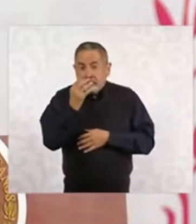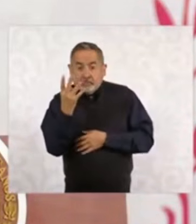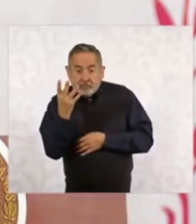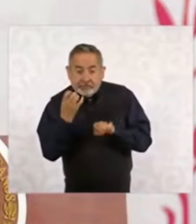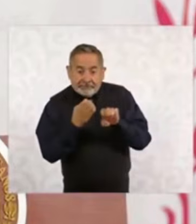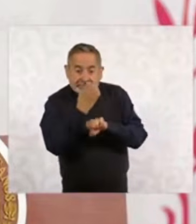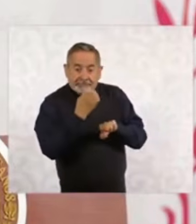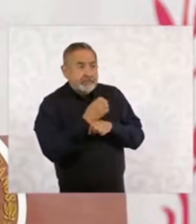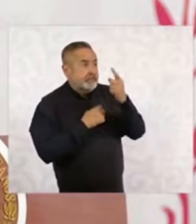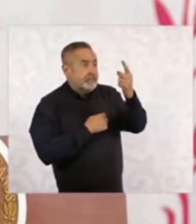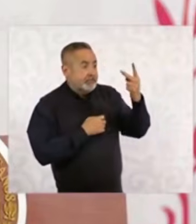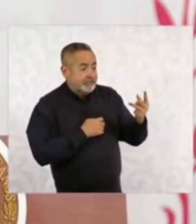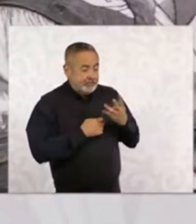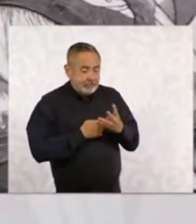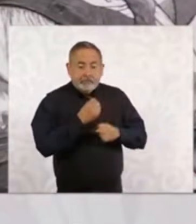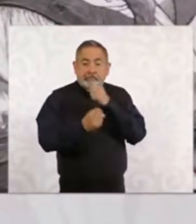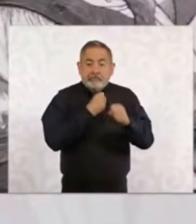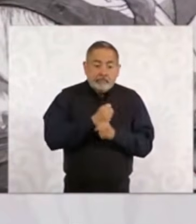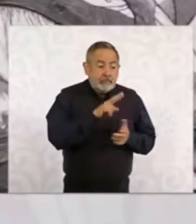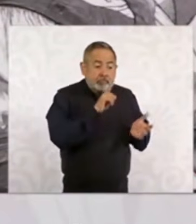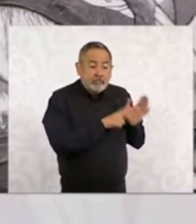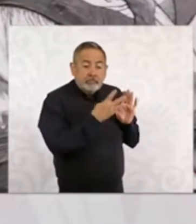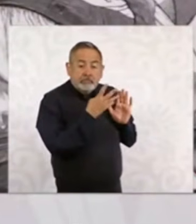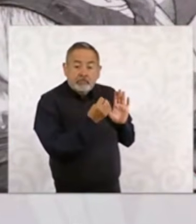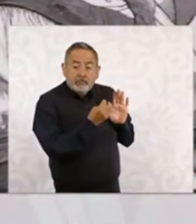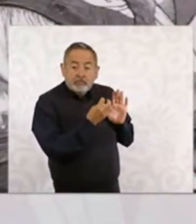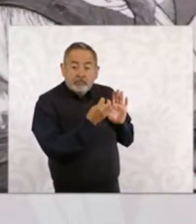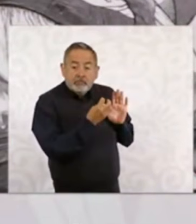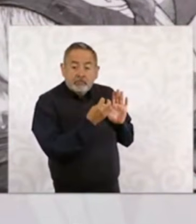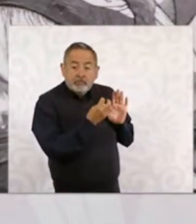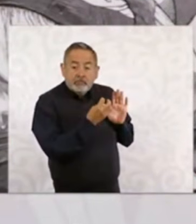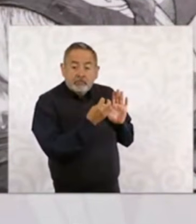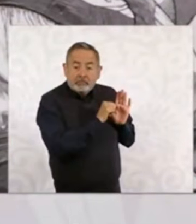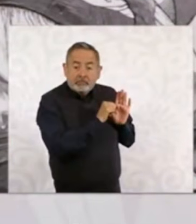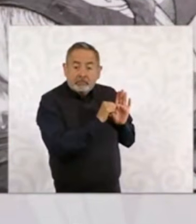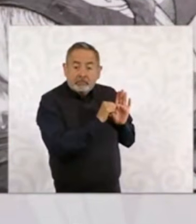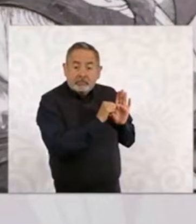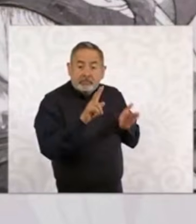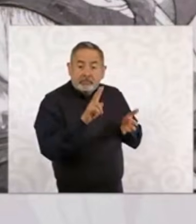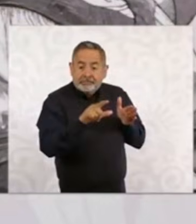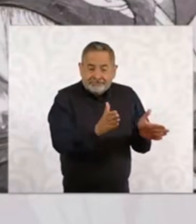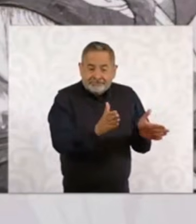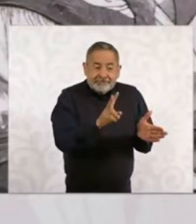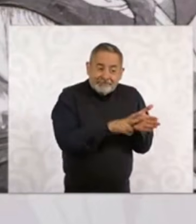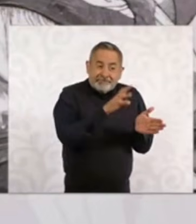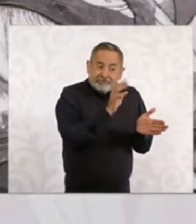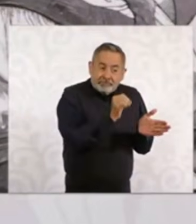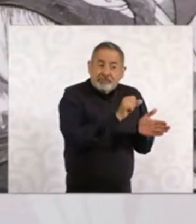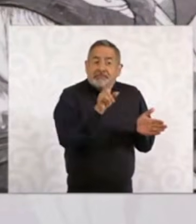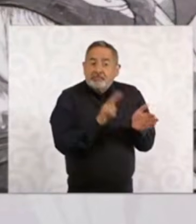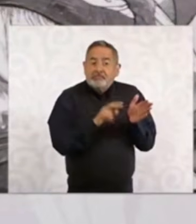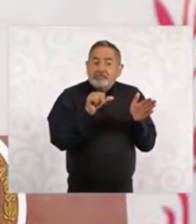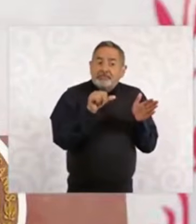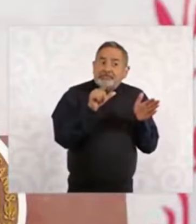hoy la derecha se ha dado vuelo diciendo que hasta la ONU está calificando a México como un país donde no se hace